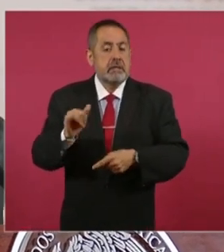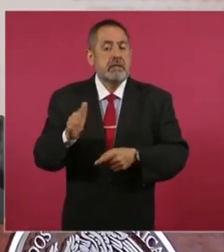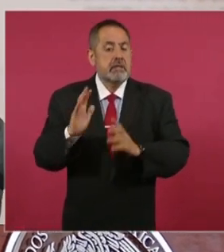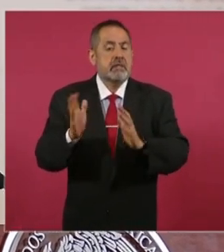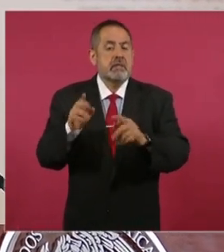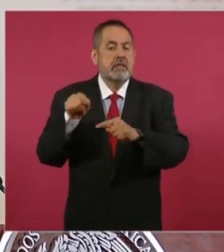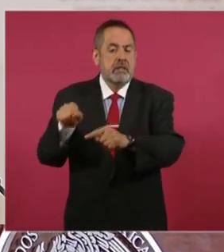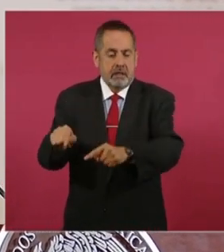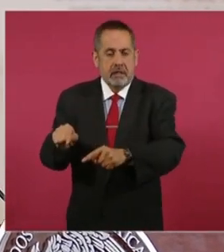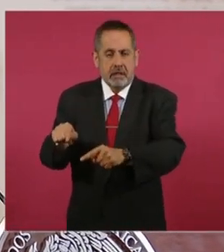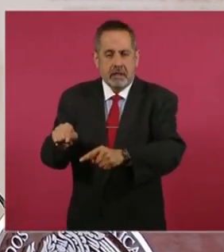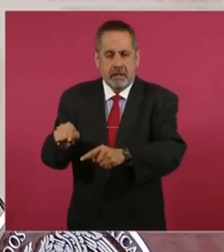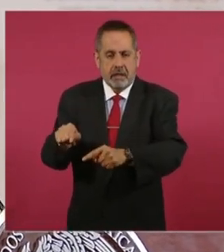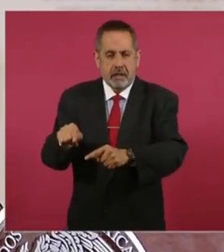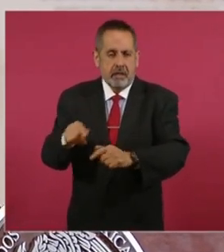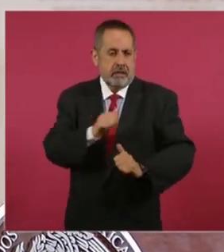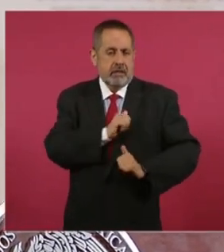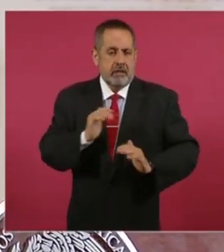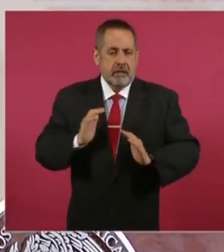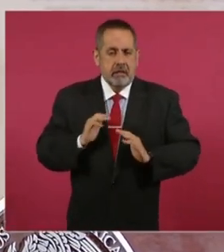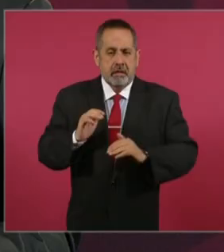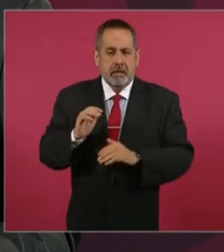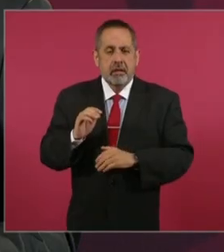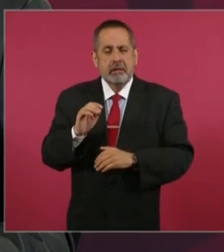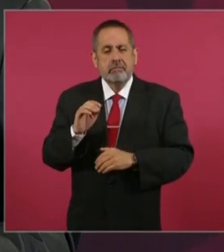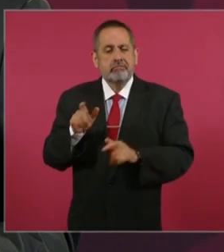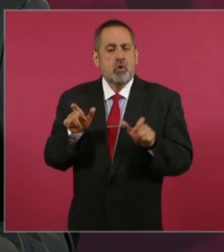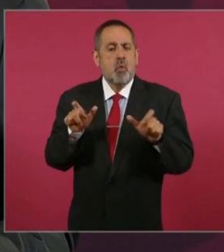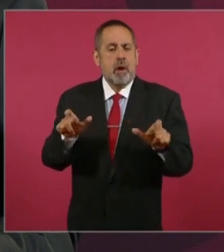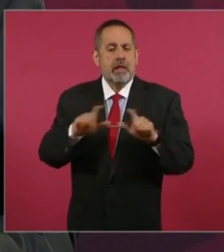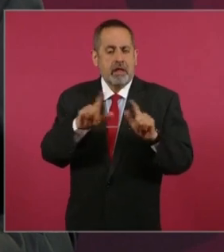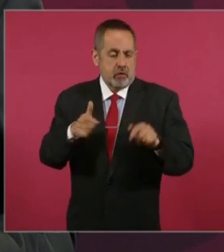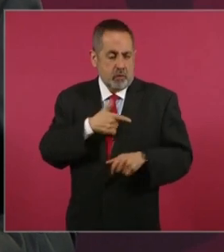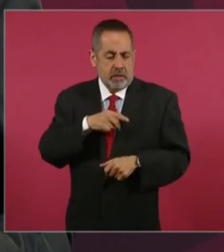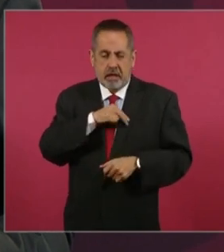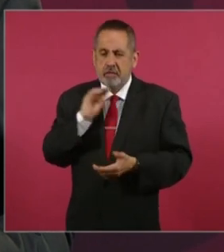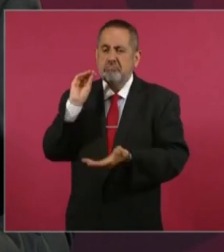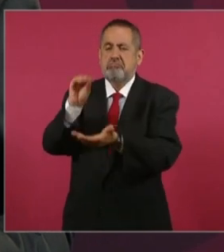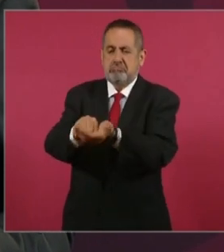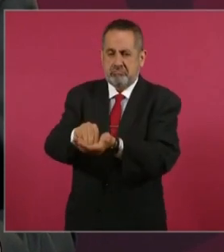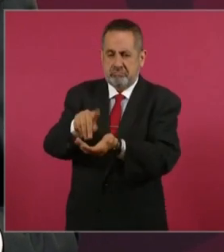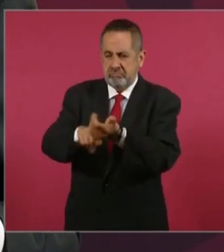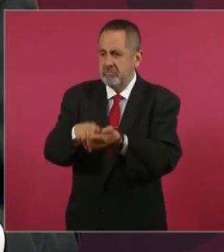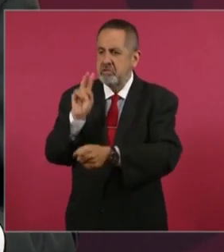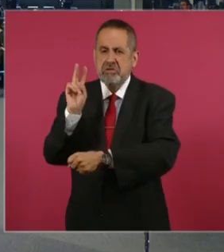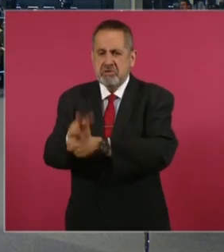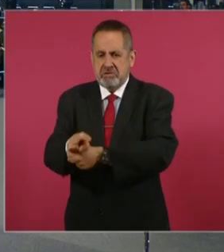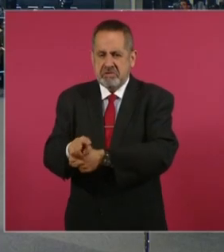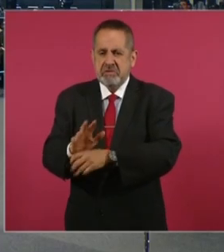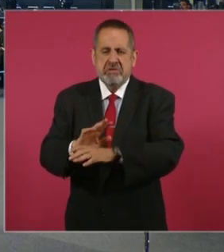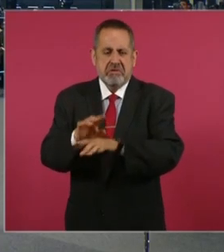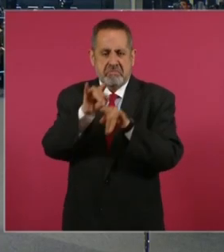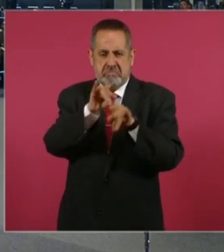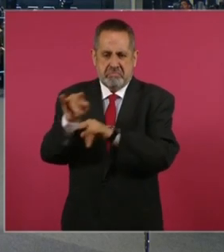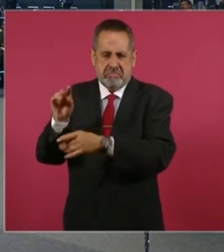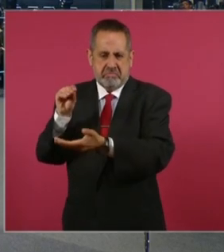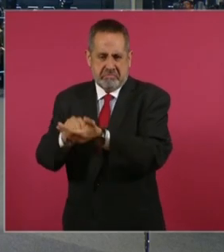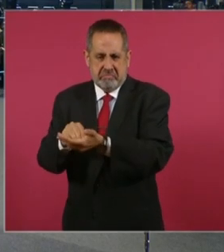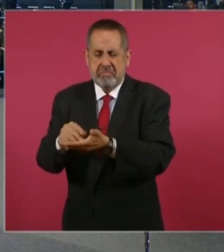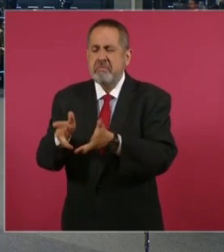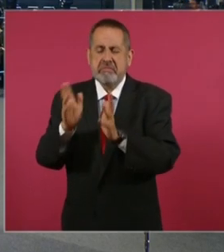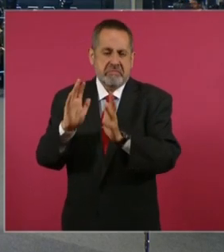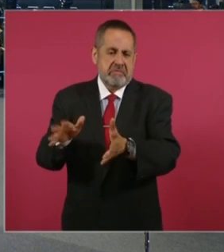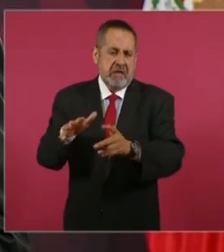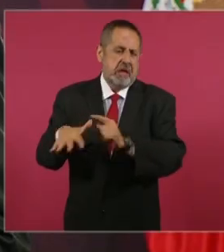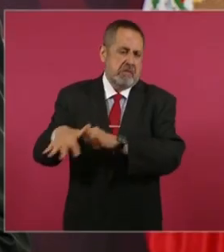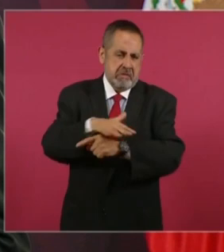una base de la Guardia Nacional ahí entonces en la zona